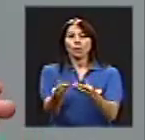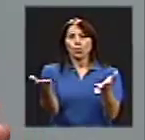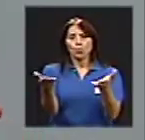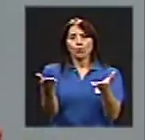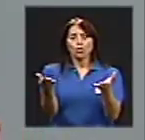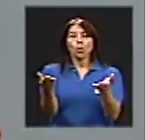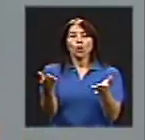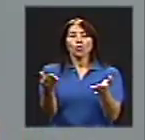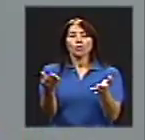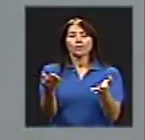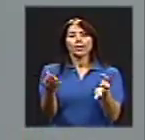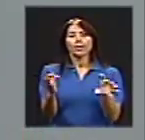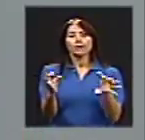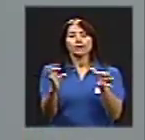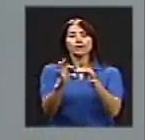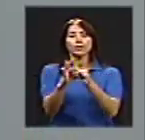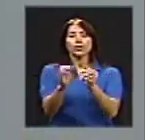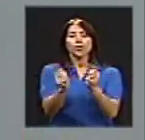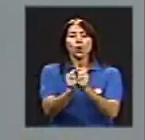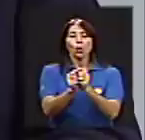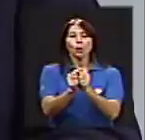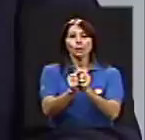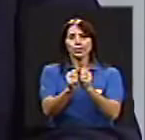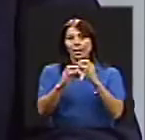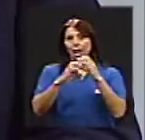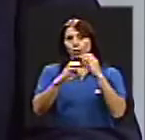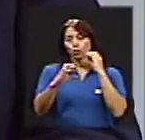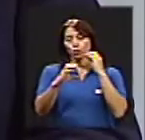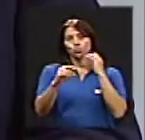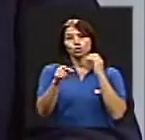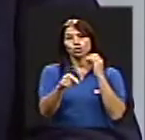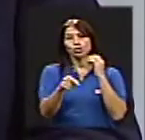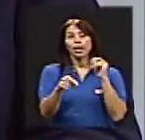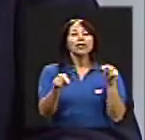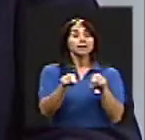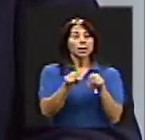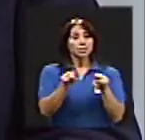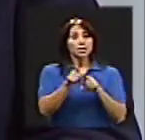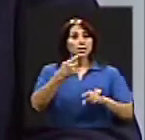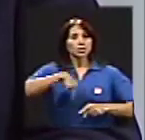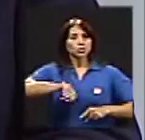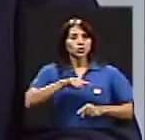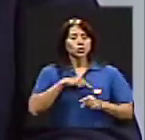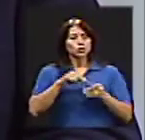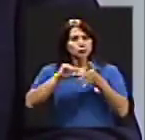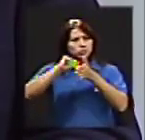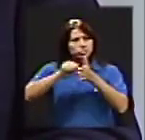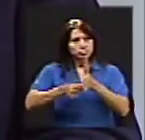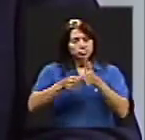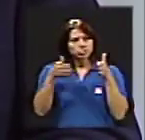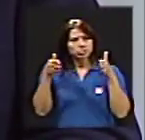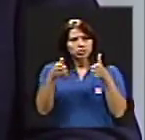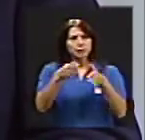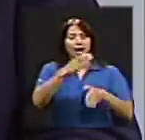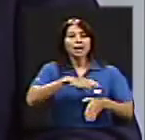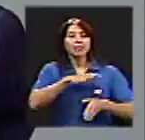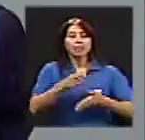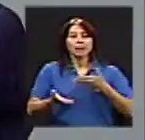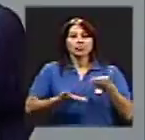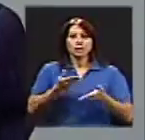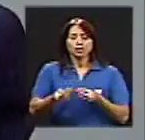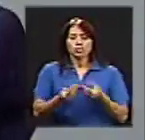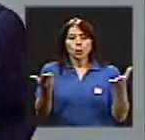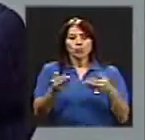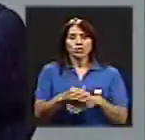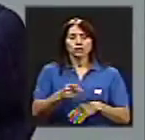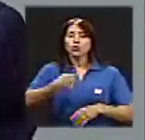ver con transporte por autobús, también queremos enfatizar en la calidad de los servicios públicos, queremos